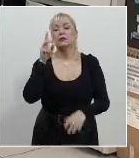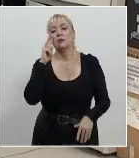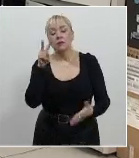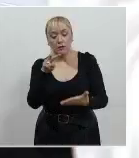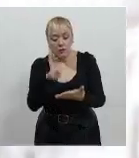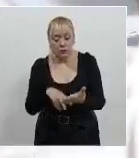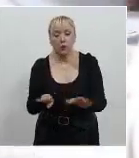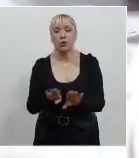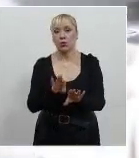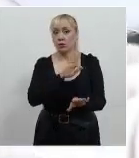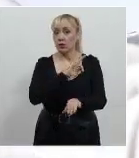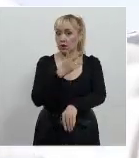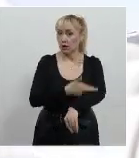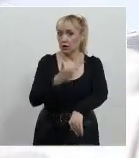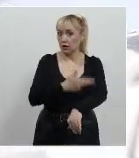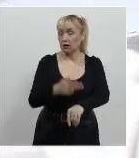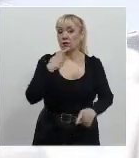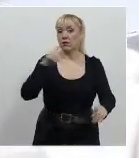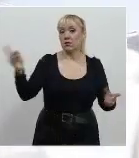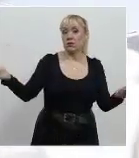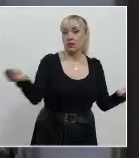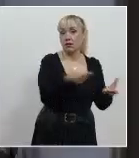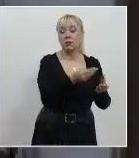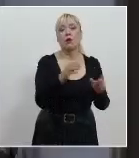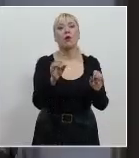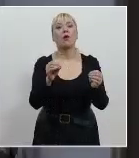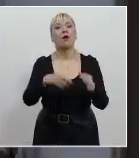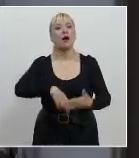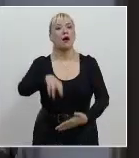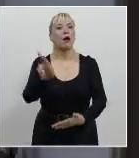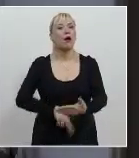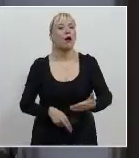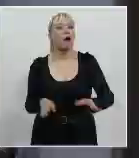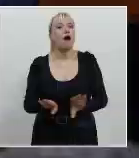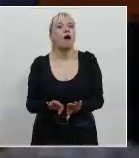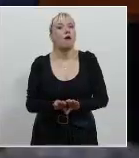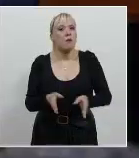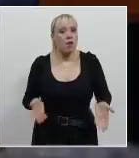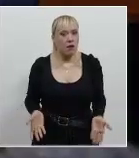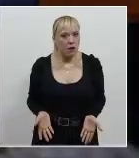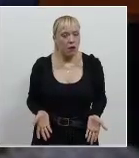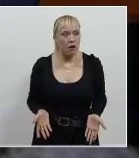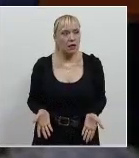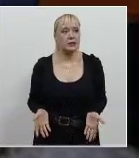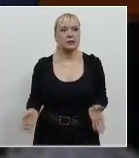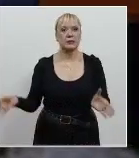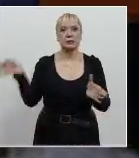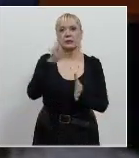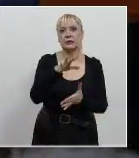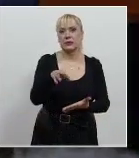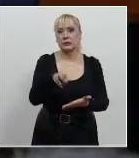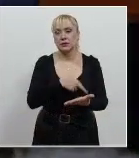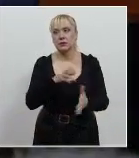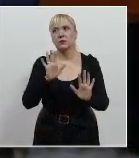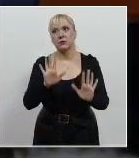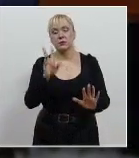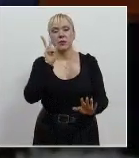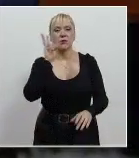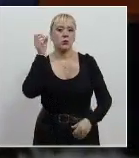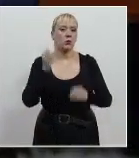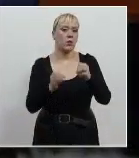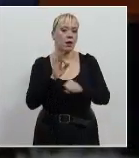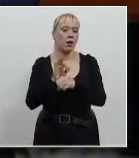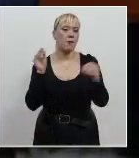para pronunciarse sobre la admisión de la demanda sin firma autógrafa o electrónica. Consideró que la interpretación de las causas de improcedencia del juicio de